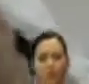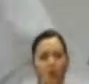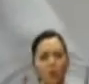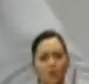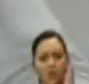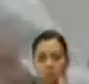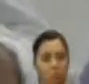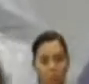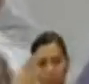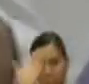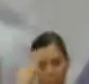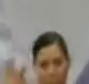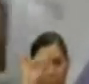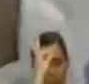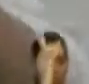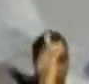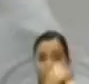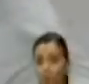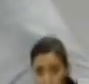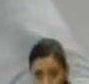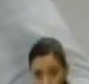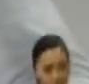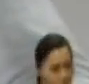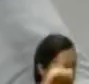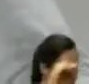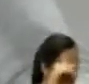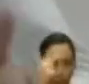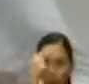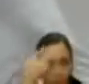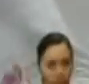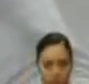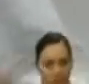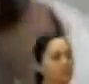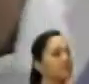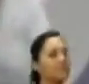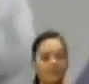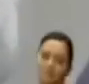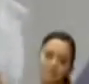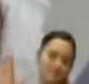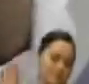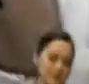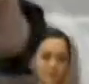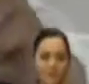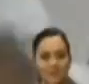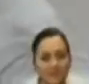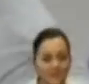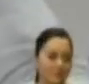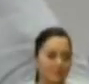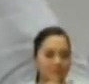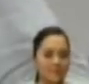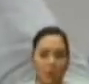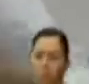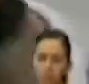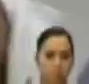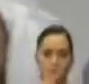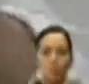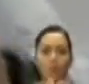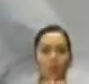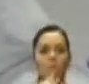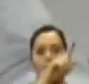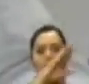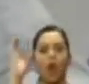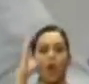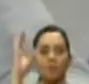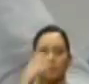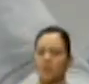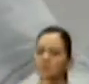lo sabíamos, porque uno no es experto, nunca ha estado en esas cosas. ¿Cuándo nos dimos cuenta de todo esto? Cuando nos bombardean pues en Angostura y que no supimos